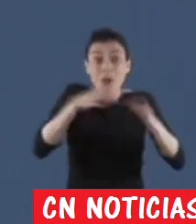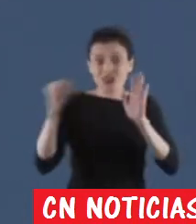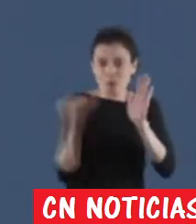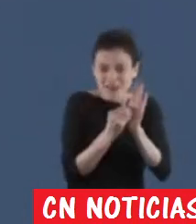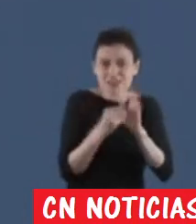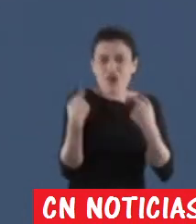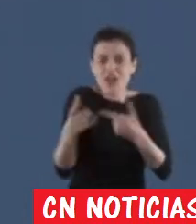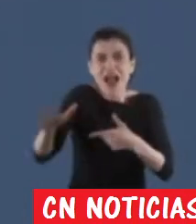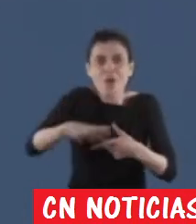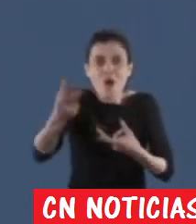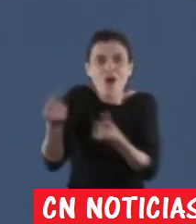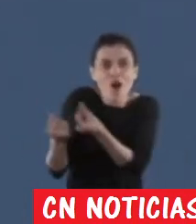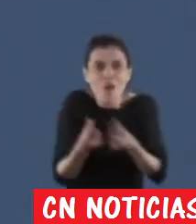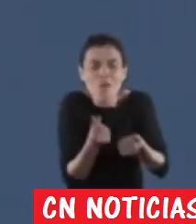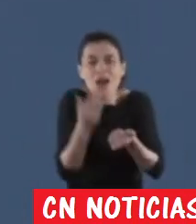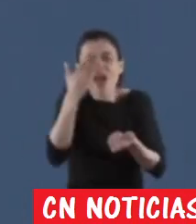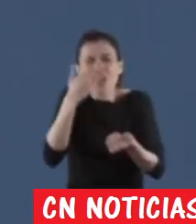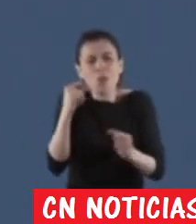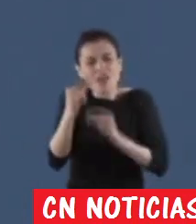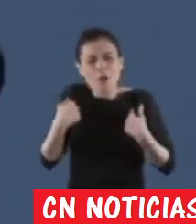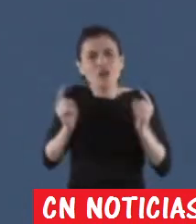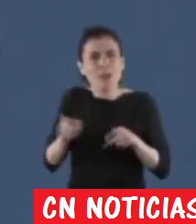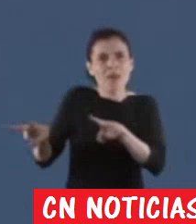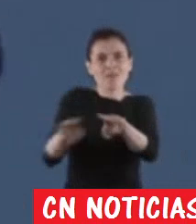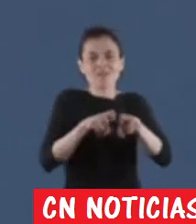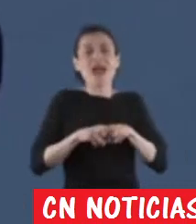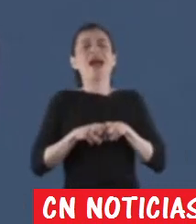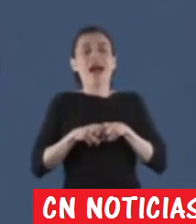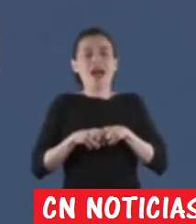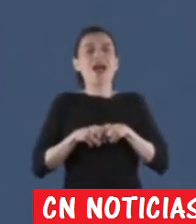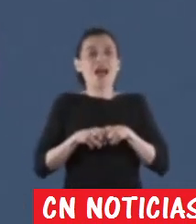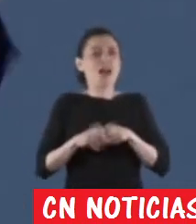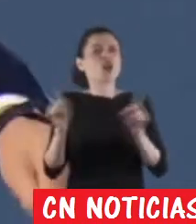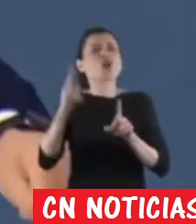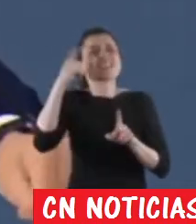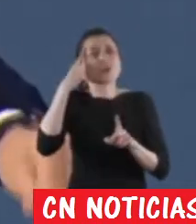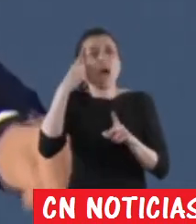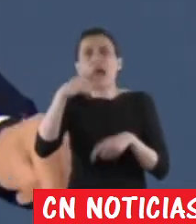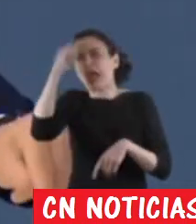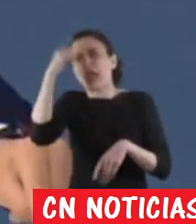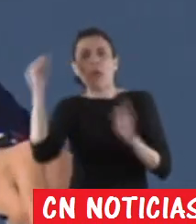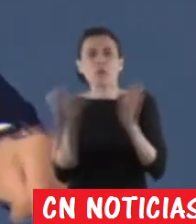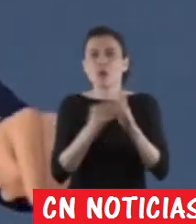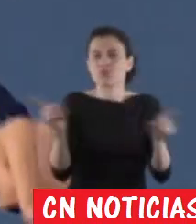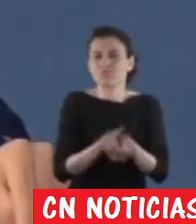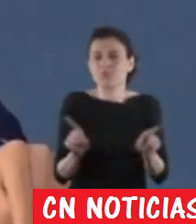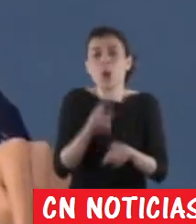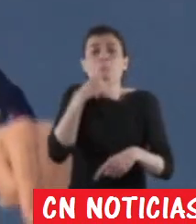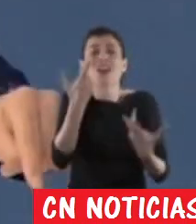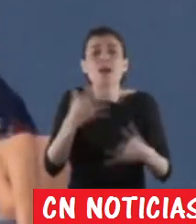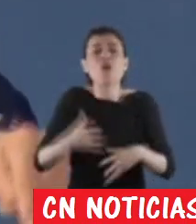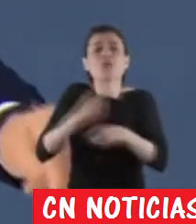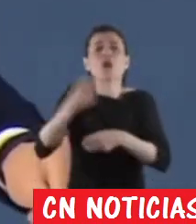Y ahí hay dos modelos de sociedad que están en disputa, ¿eh? Y no da todo lo mismo. Porque la bolsa de pan en la Argentina tiene un subsidio de